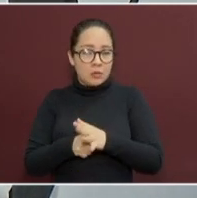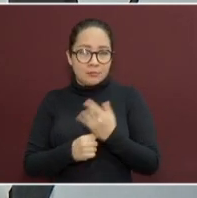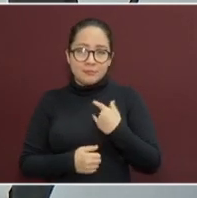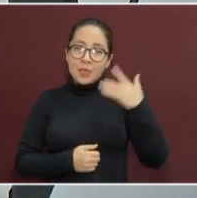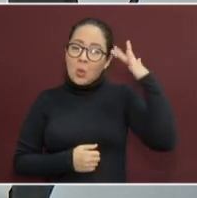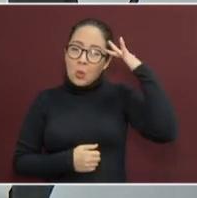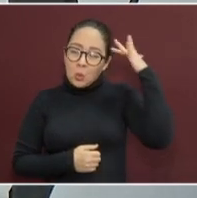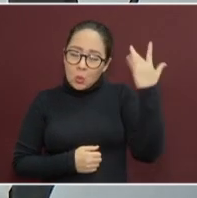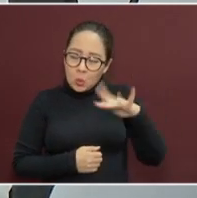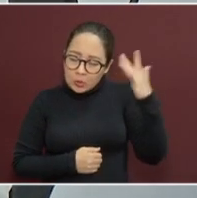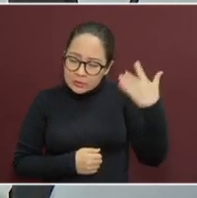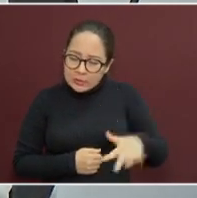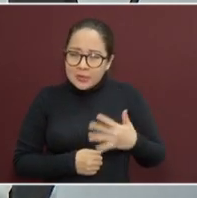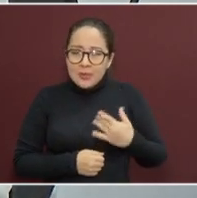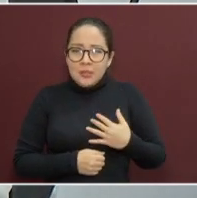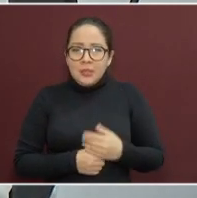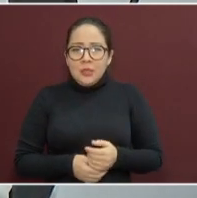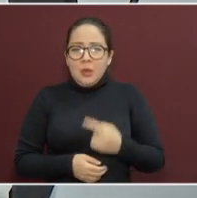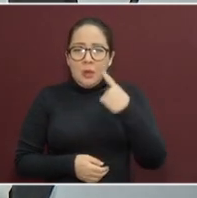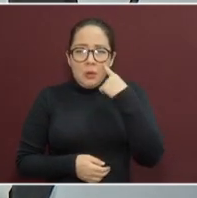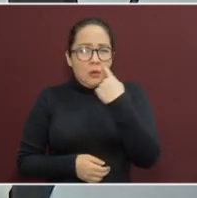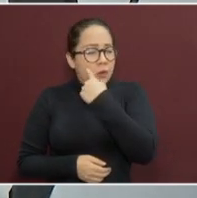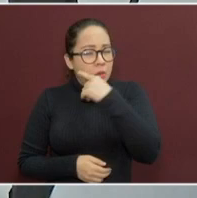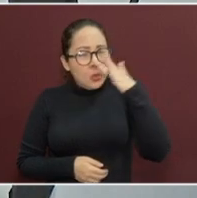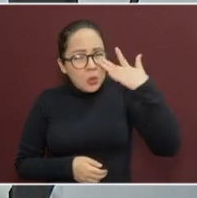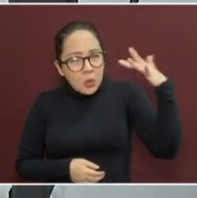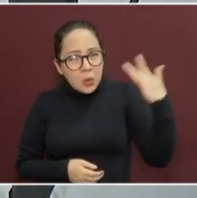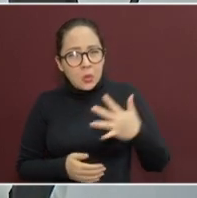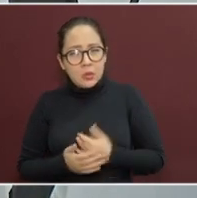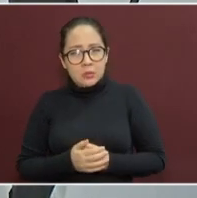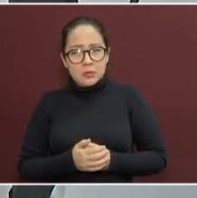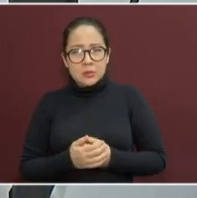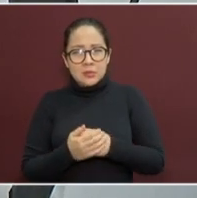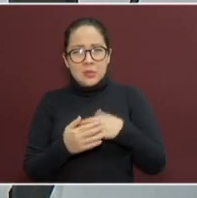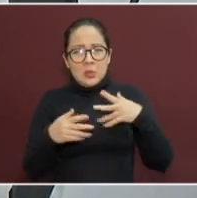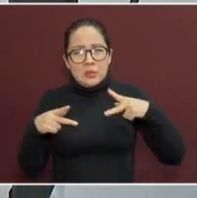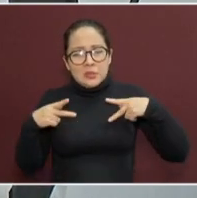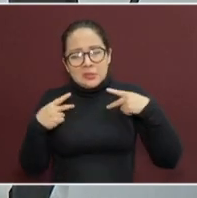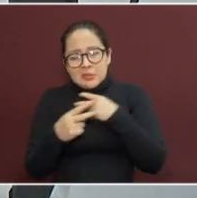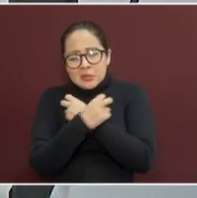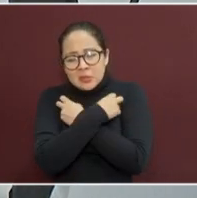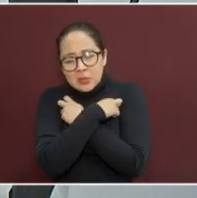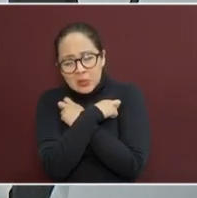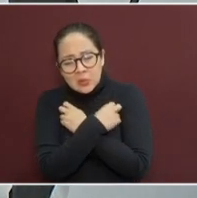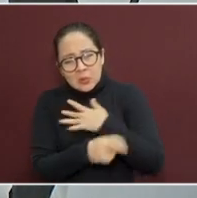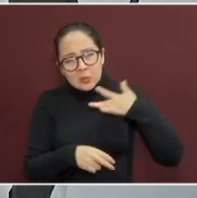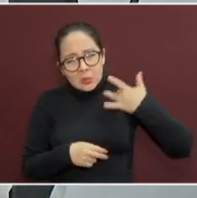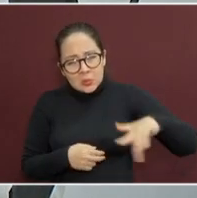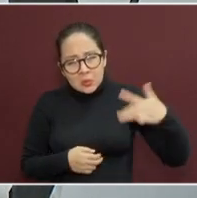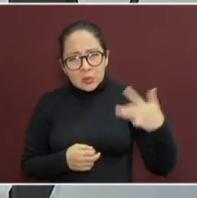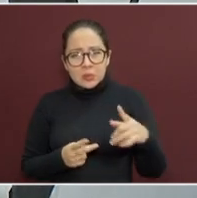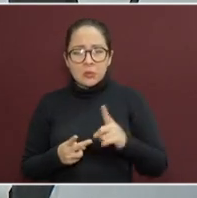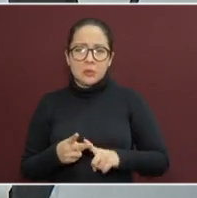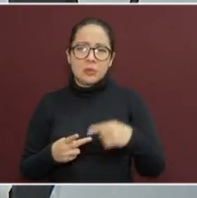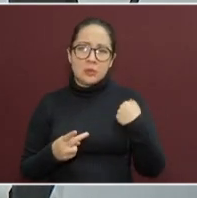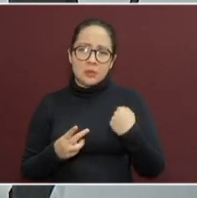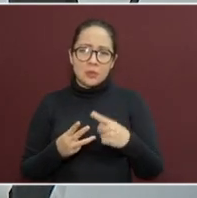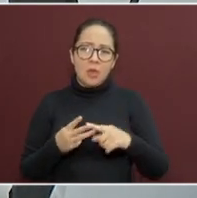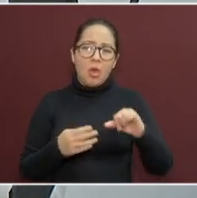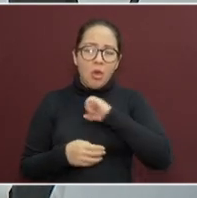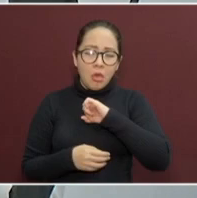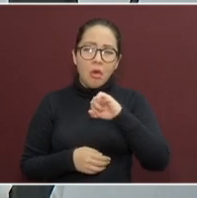cabeza ardor o dolor de ojos articulaciones tos estornudos